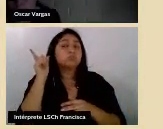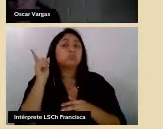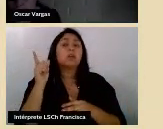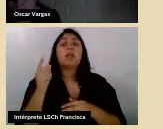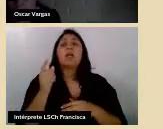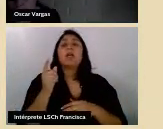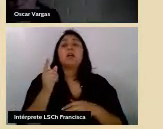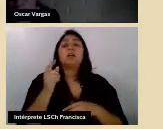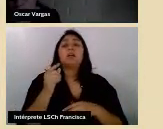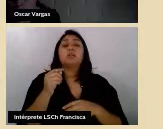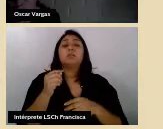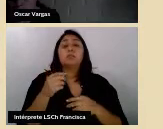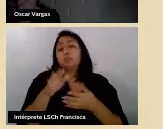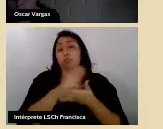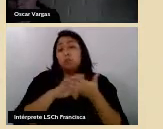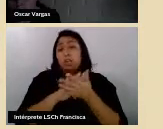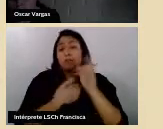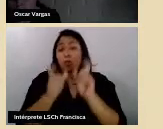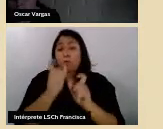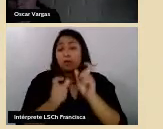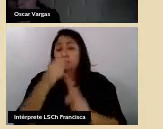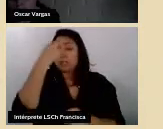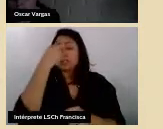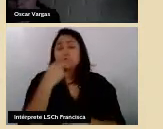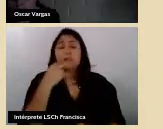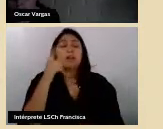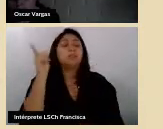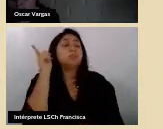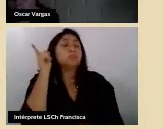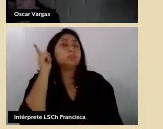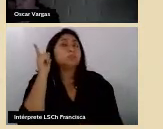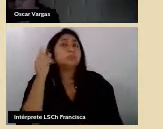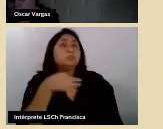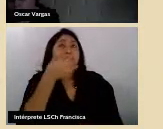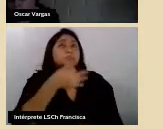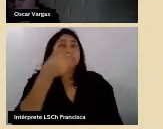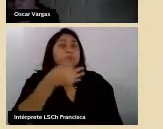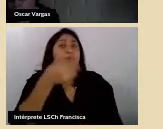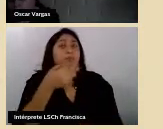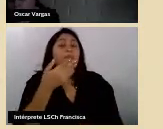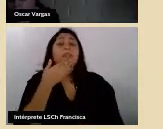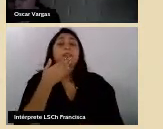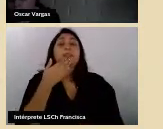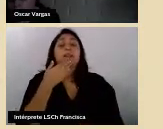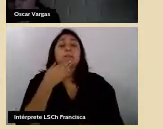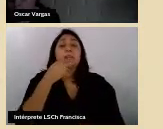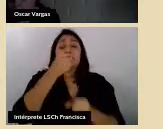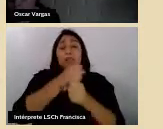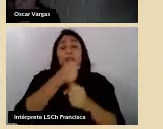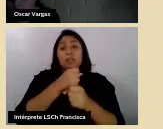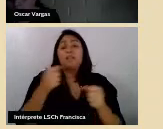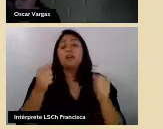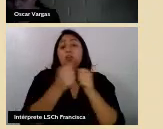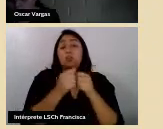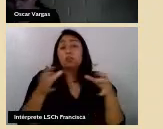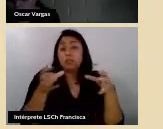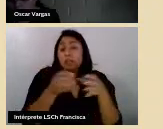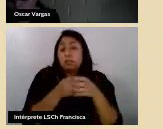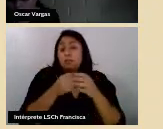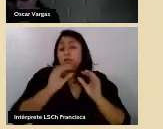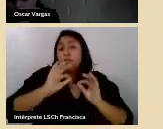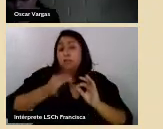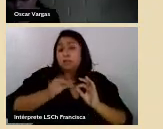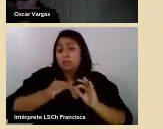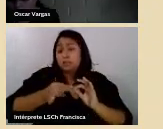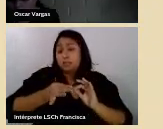visión. ¿Okay? Eso se volvió también muy entretenido. Reforzamos también el trabajo con nuestro equipo de intérpretes de lengua